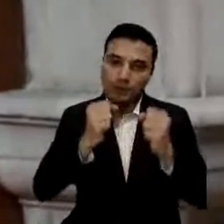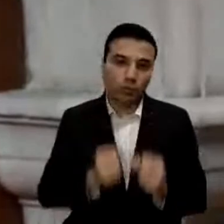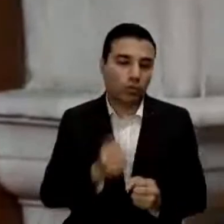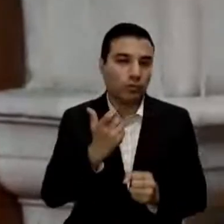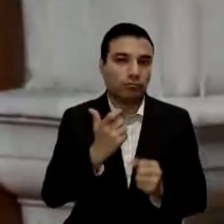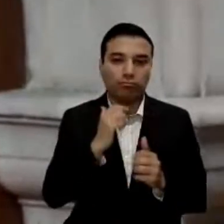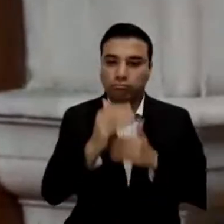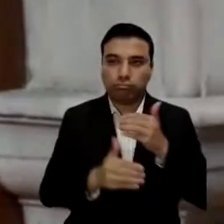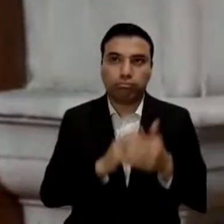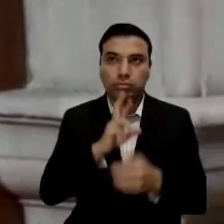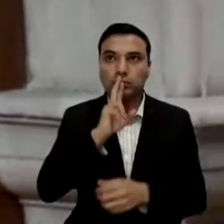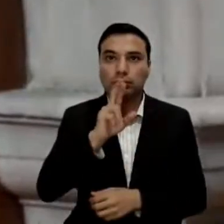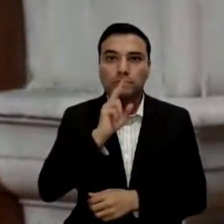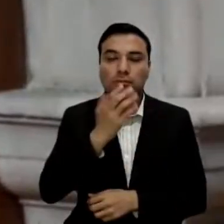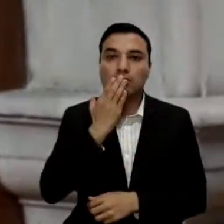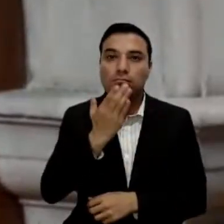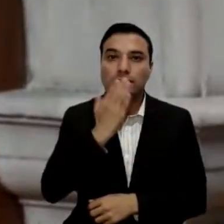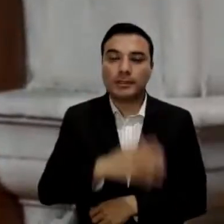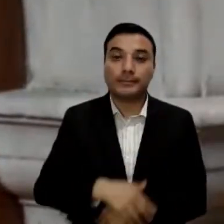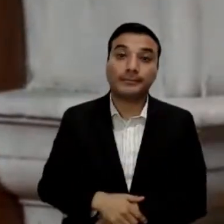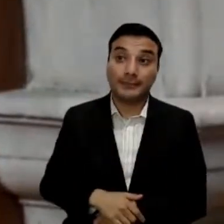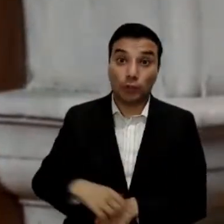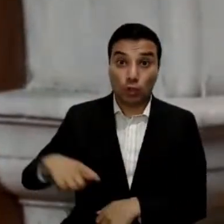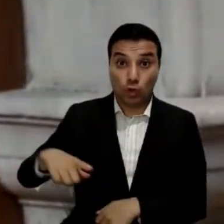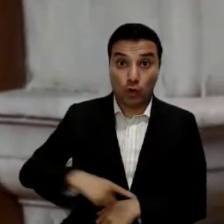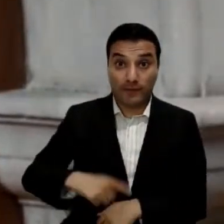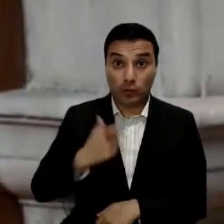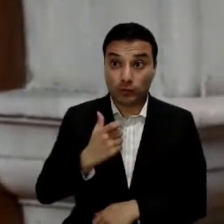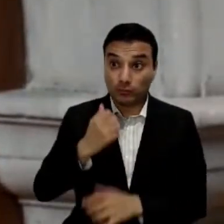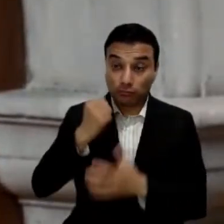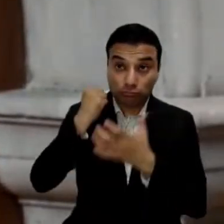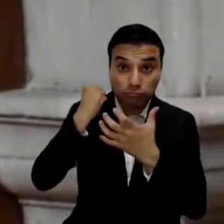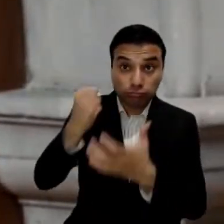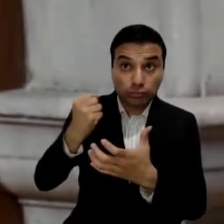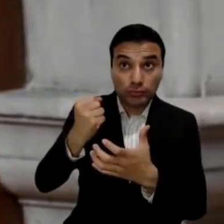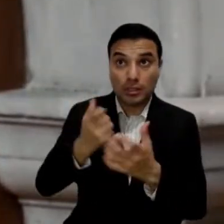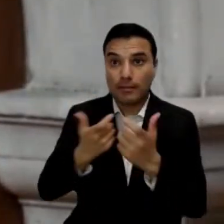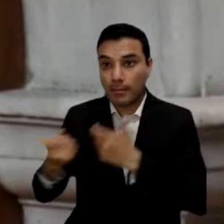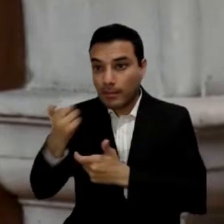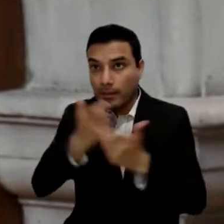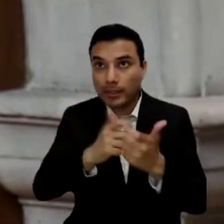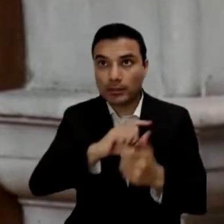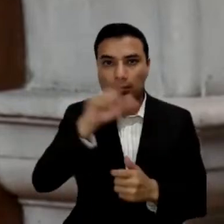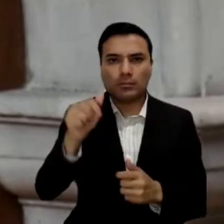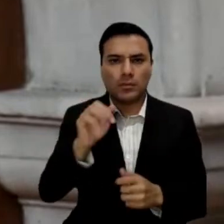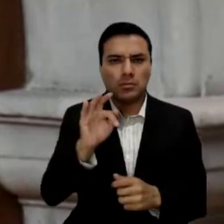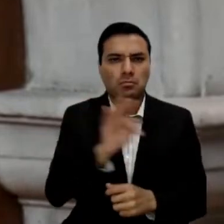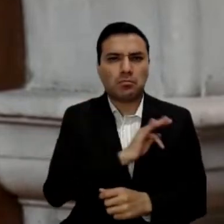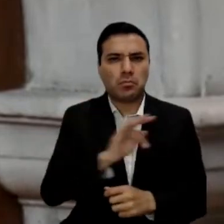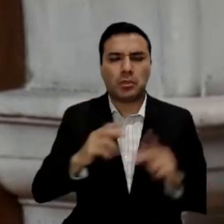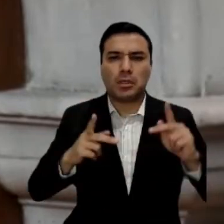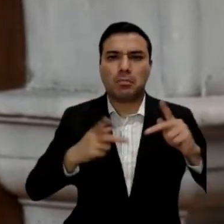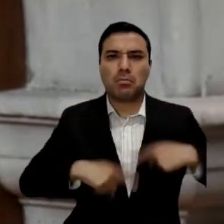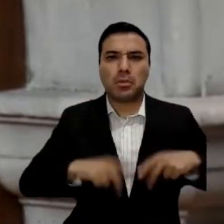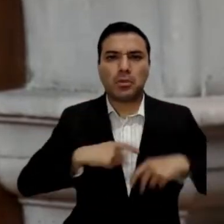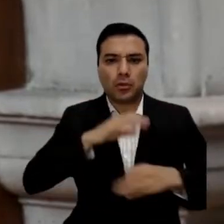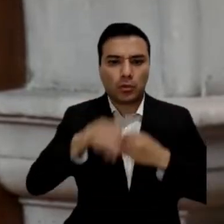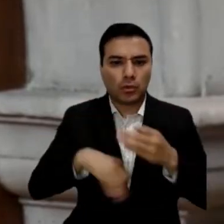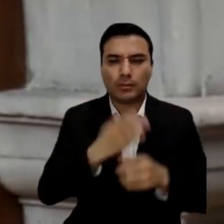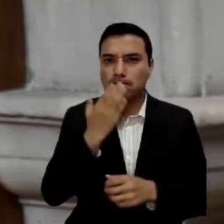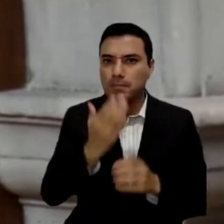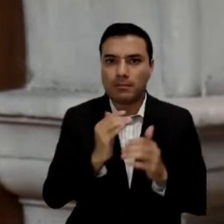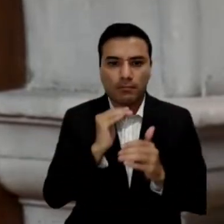Estas inversiones contribuyen al bienestar de su población y en la creación de oportunidades para todos. Muestra de